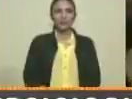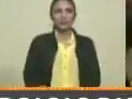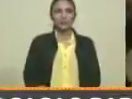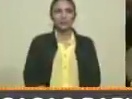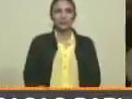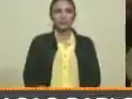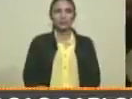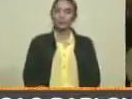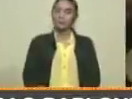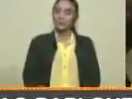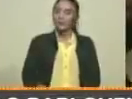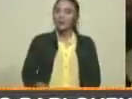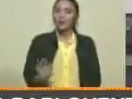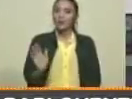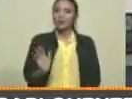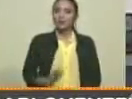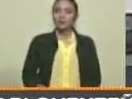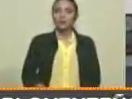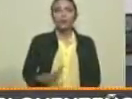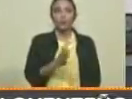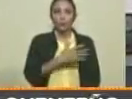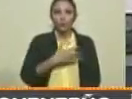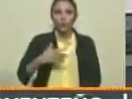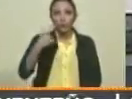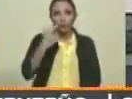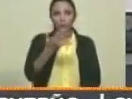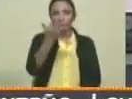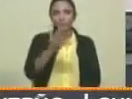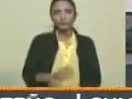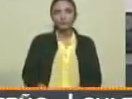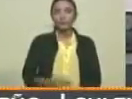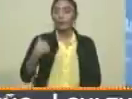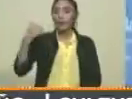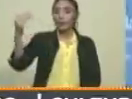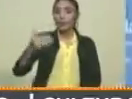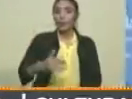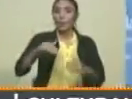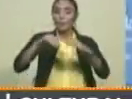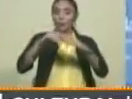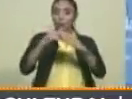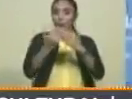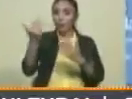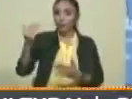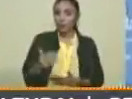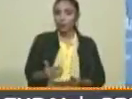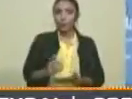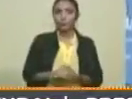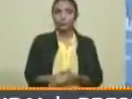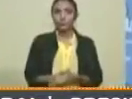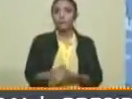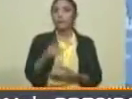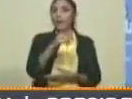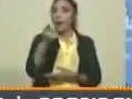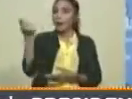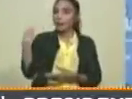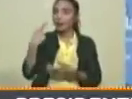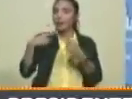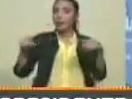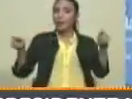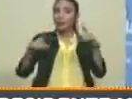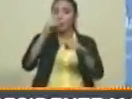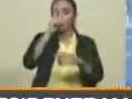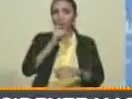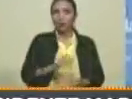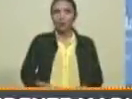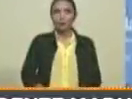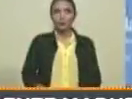Yo quisiera que el canciller, que llegó en la madrugada, él estaba cumpliendo años ayer, vamos